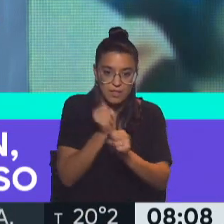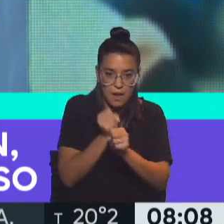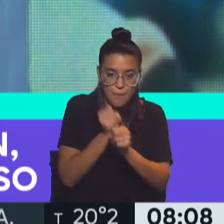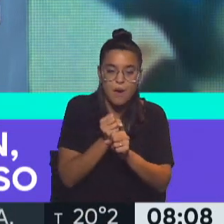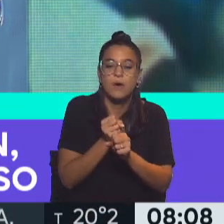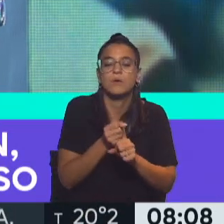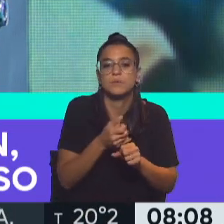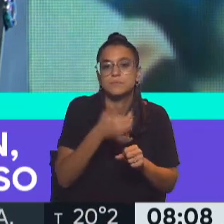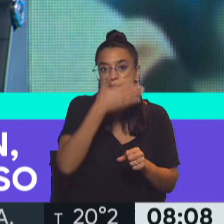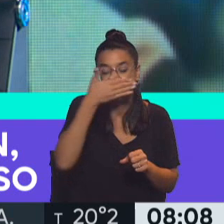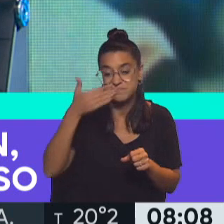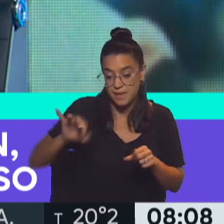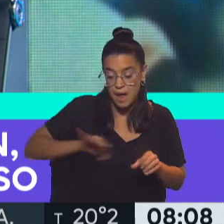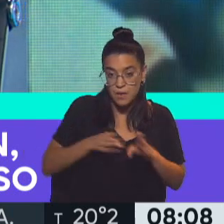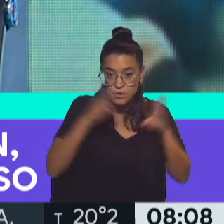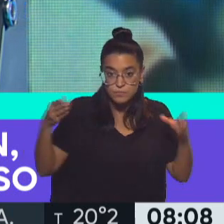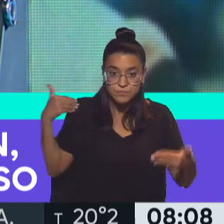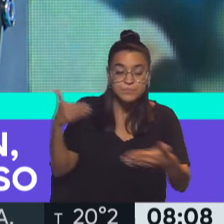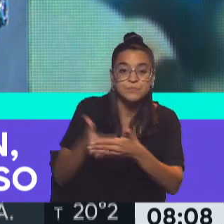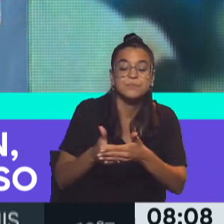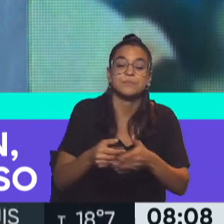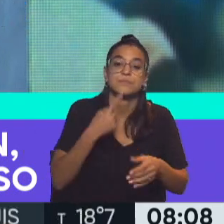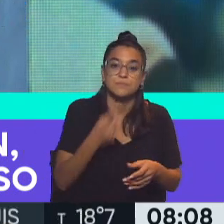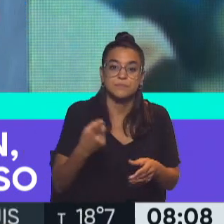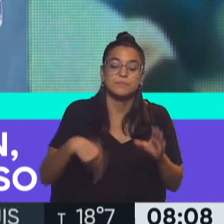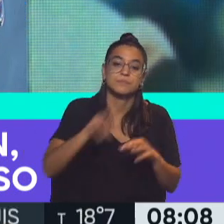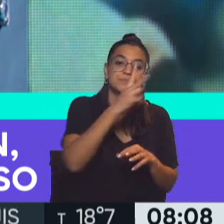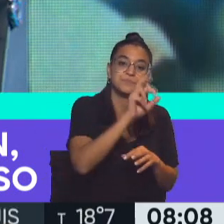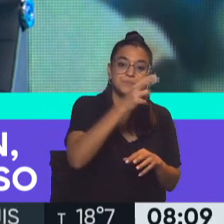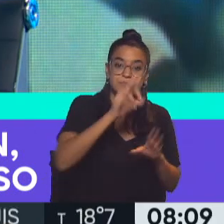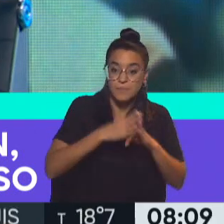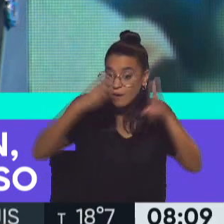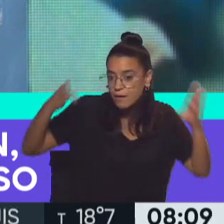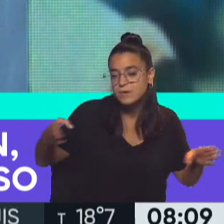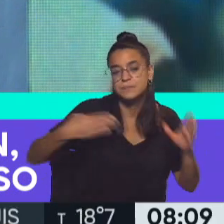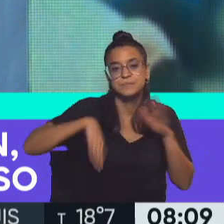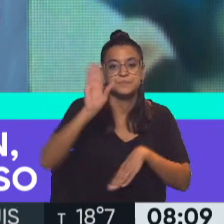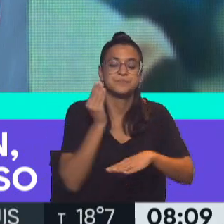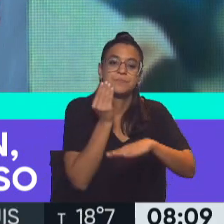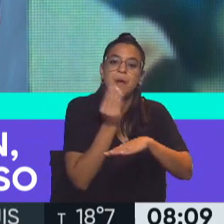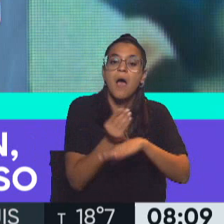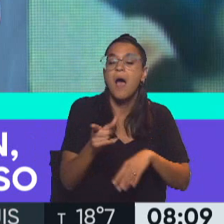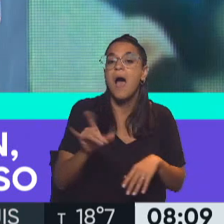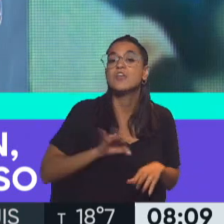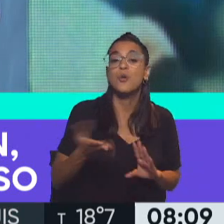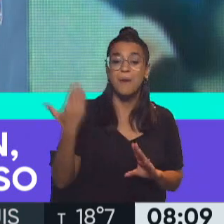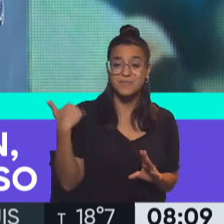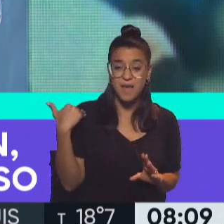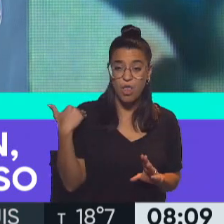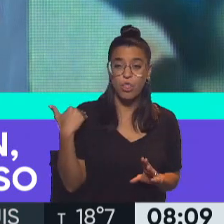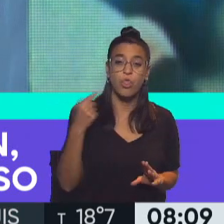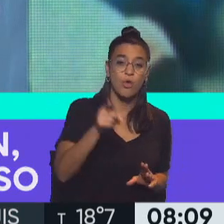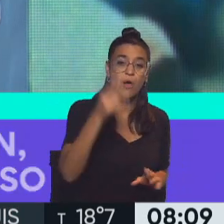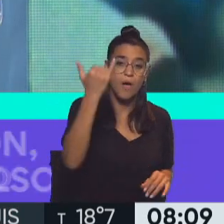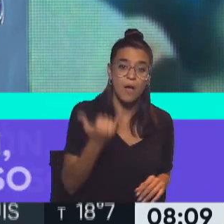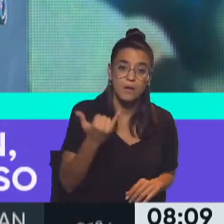más significativo del último año, probablemente también de todo el 2020. Se imaginarán que durante el transcurso del año pasado lo que tuviste